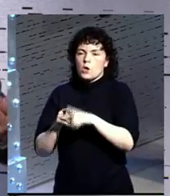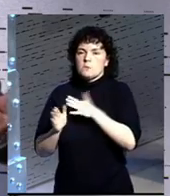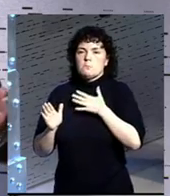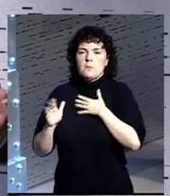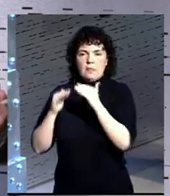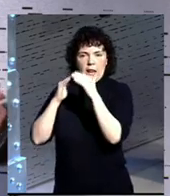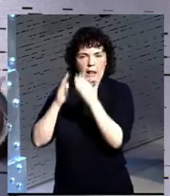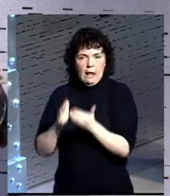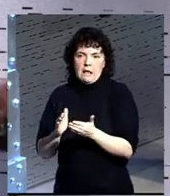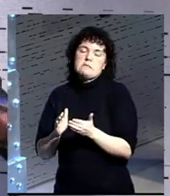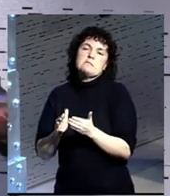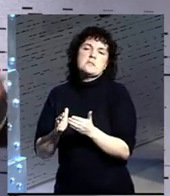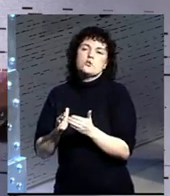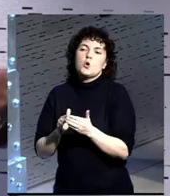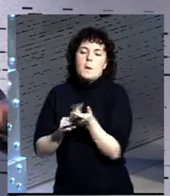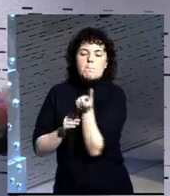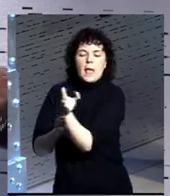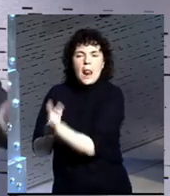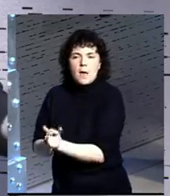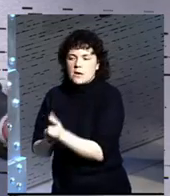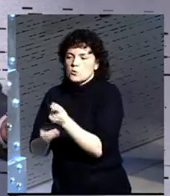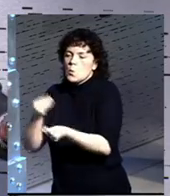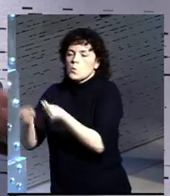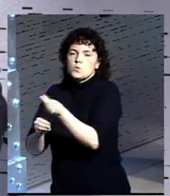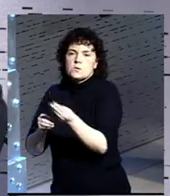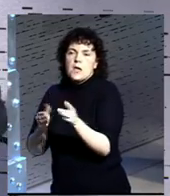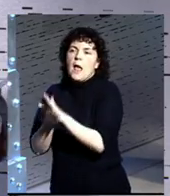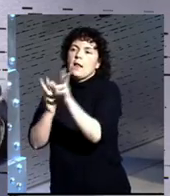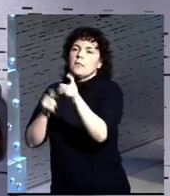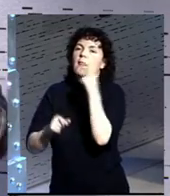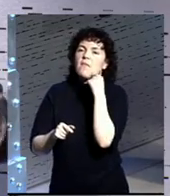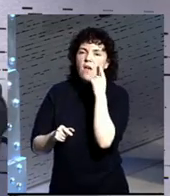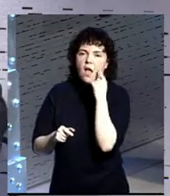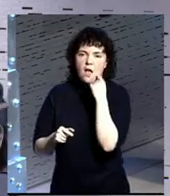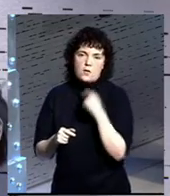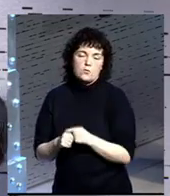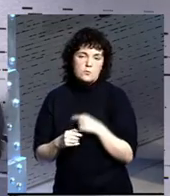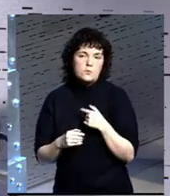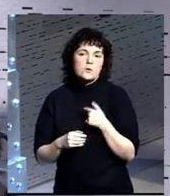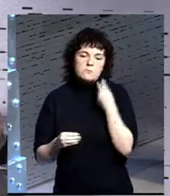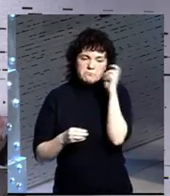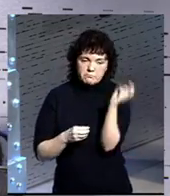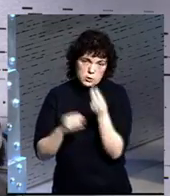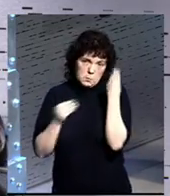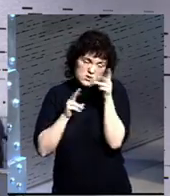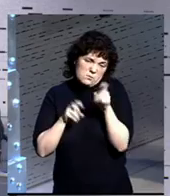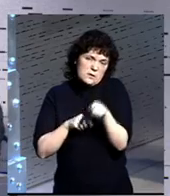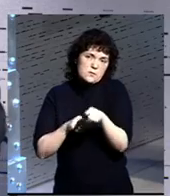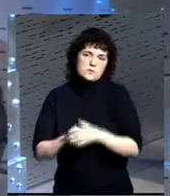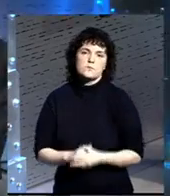sea la nomenclatura que los clientes utilizan normalmente cuando hablan de banca, etcétera. Yo creo que va por ahí.